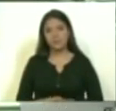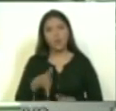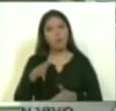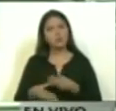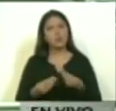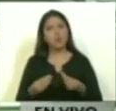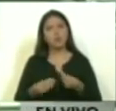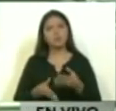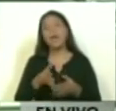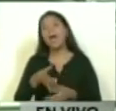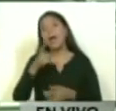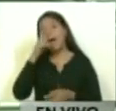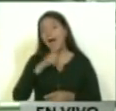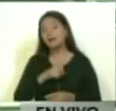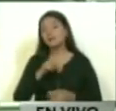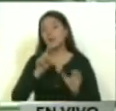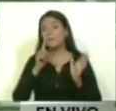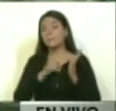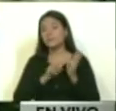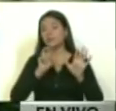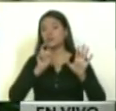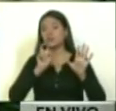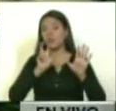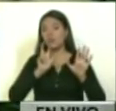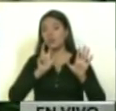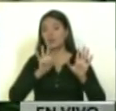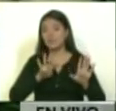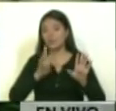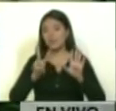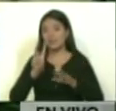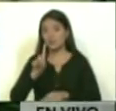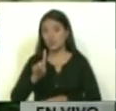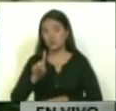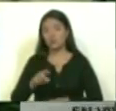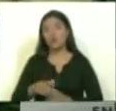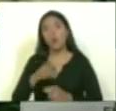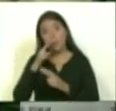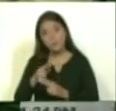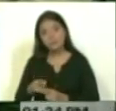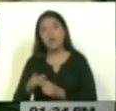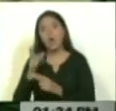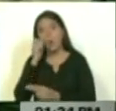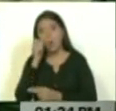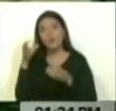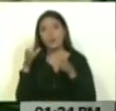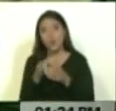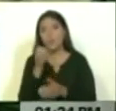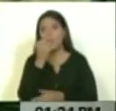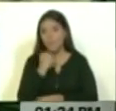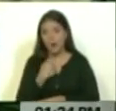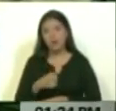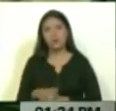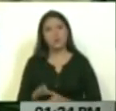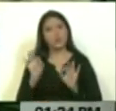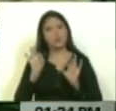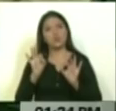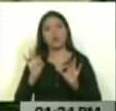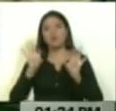el año 1971. Estamos haciendo un homenaje musical a Joe Cuba y al grupo Mango. Un estilo del